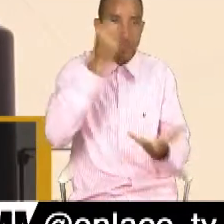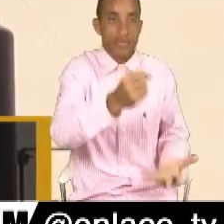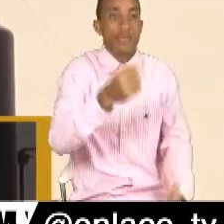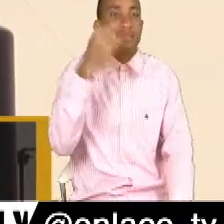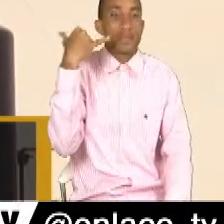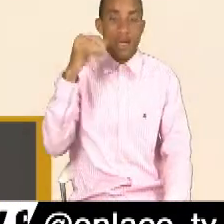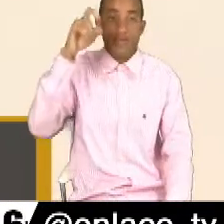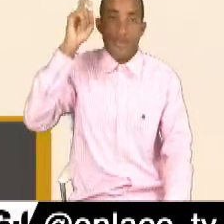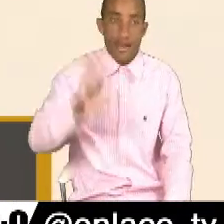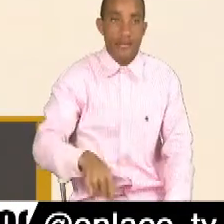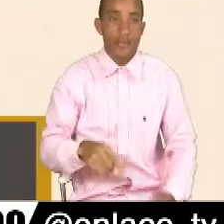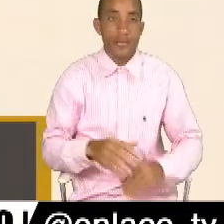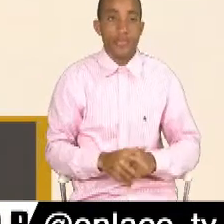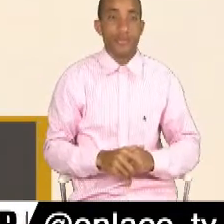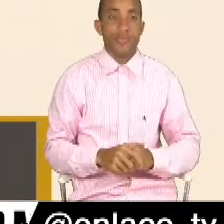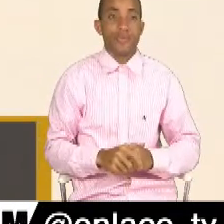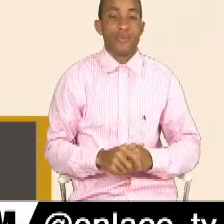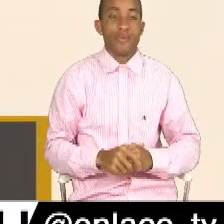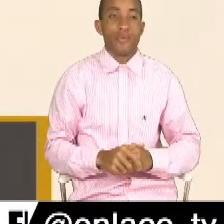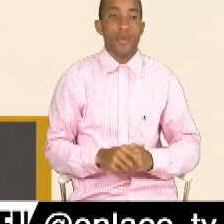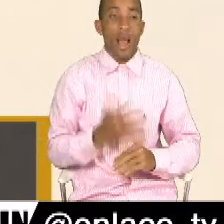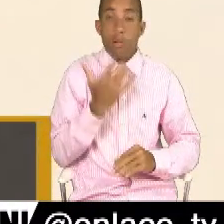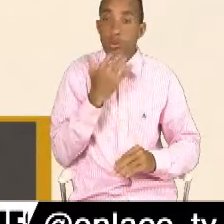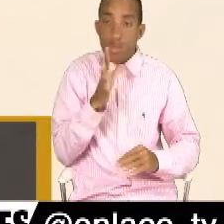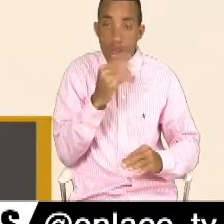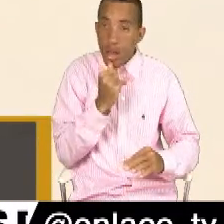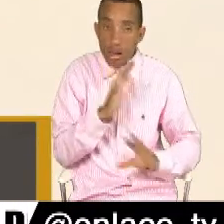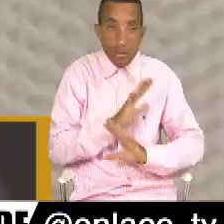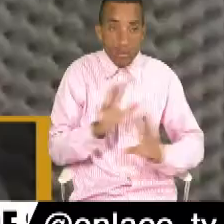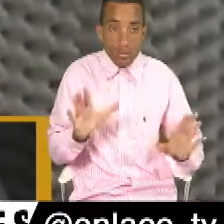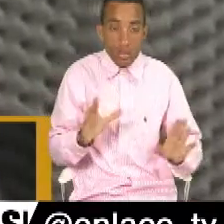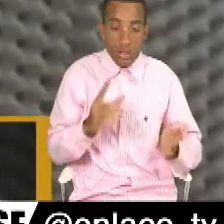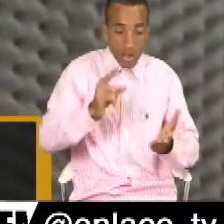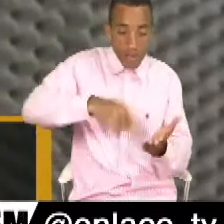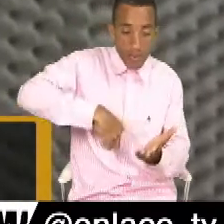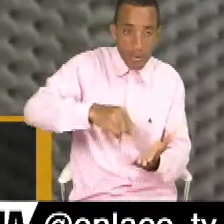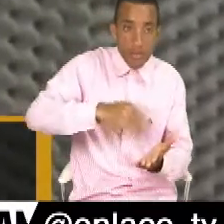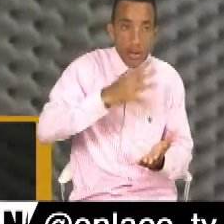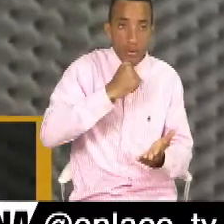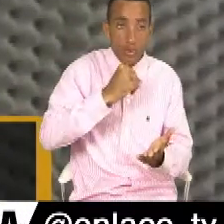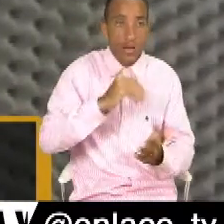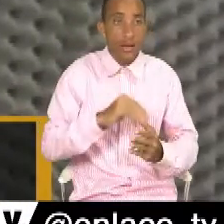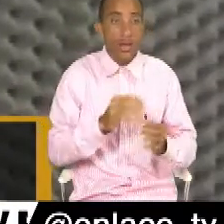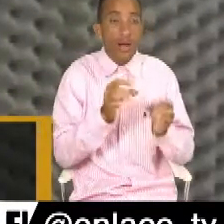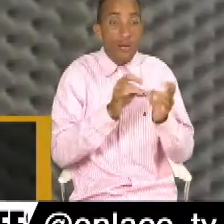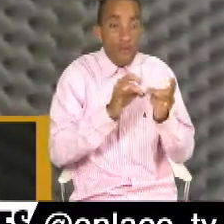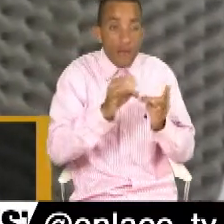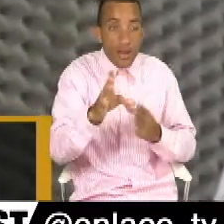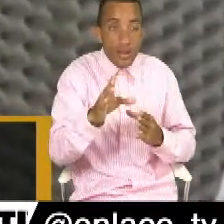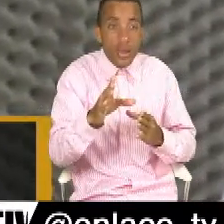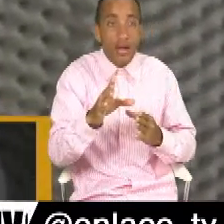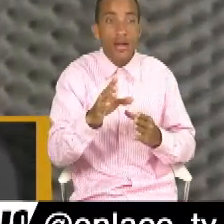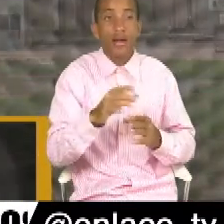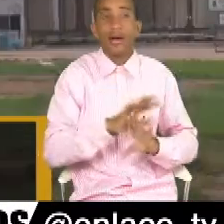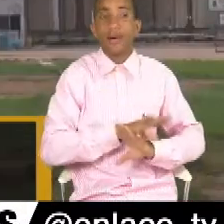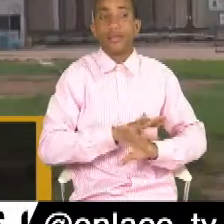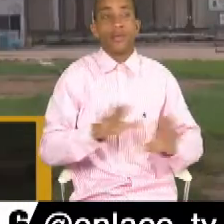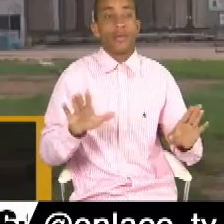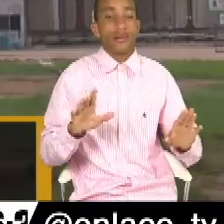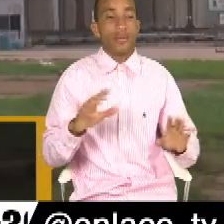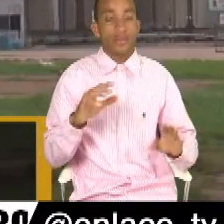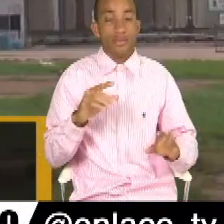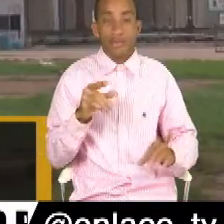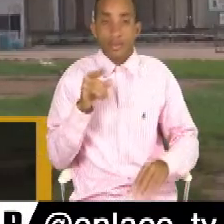con los inversionistas. De no darse la firma de esos contratos en la fecha mencionada, el promotor del